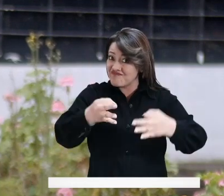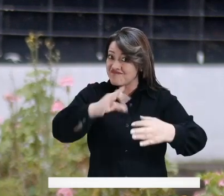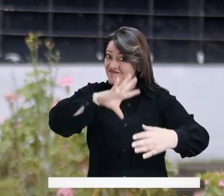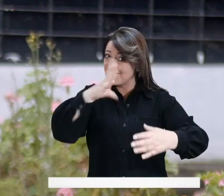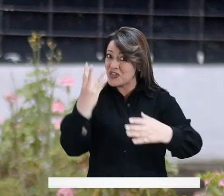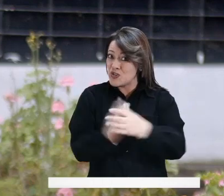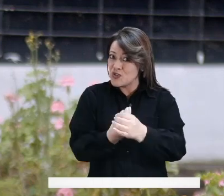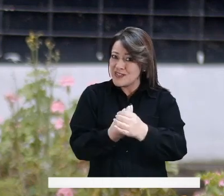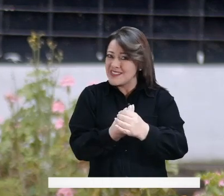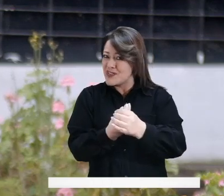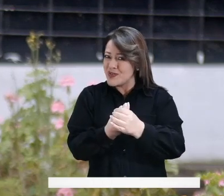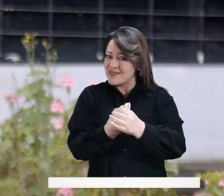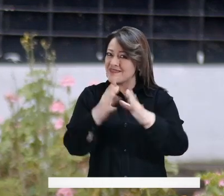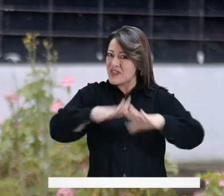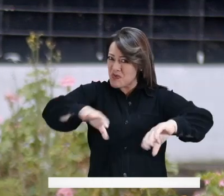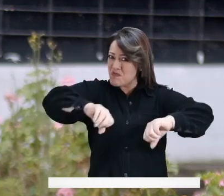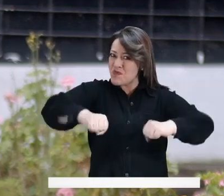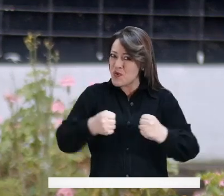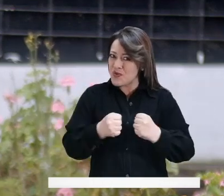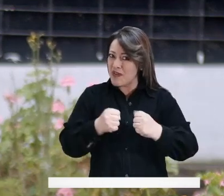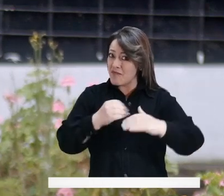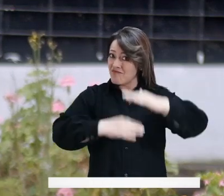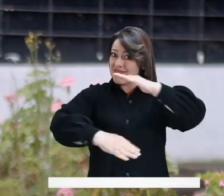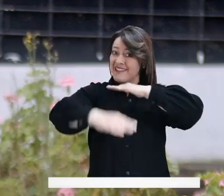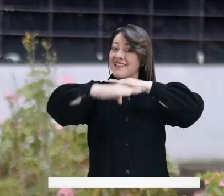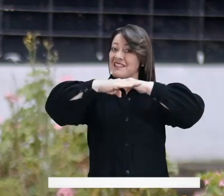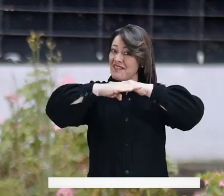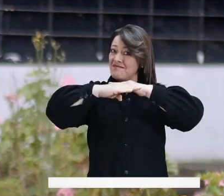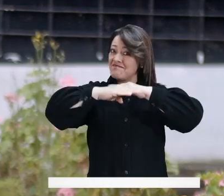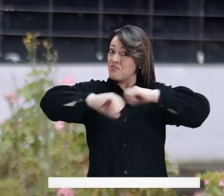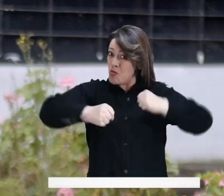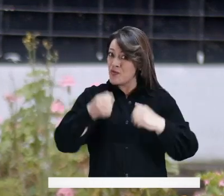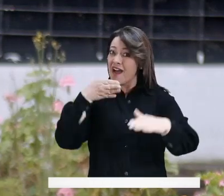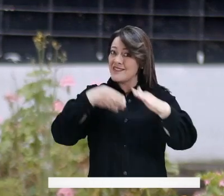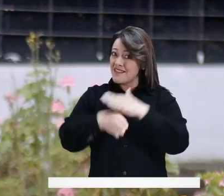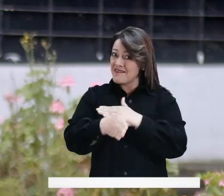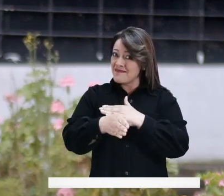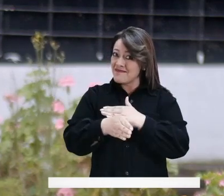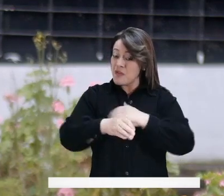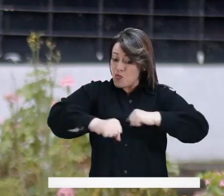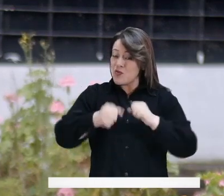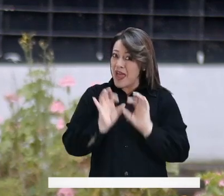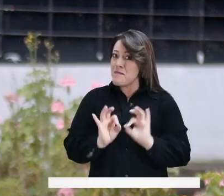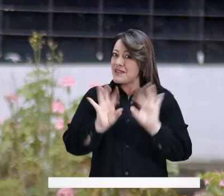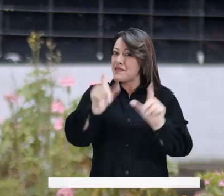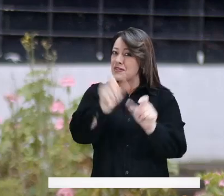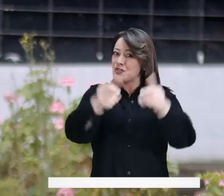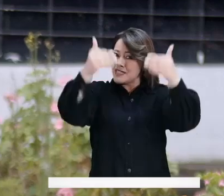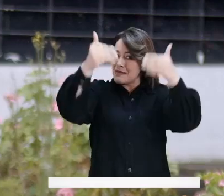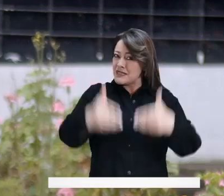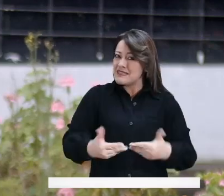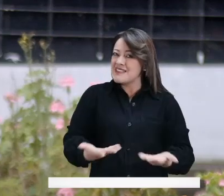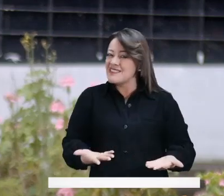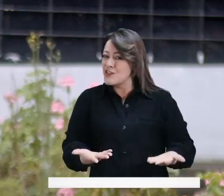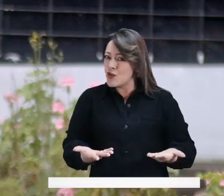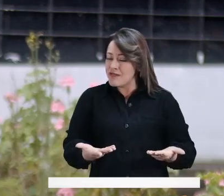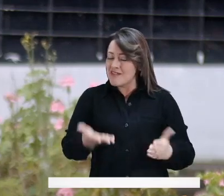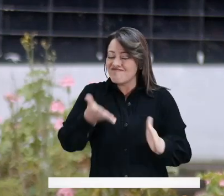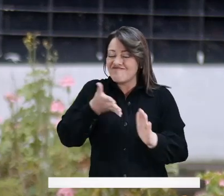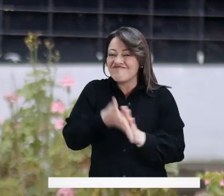una ciudad incluyente, una ciudad equitativa, asequible, con oportunidades para las personas con